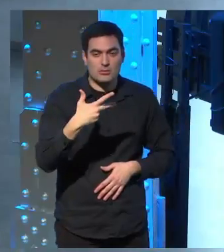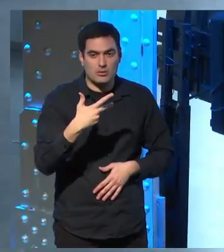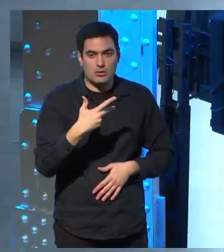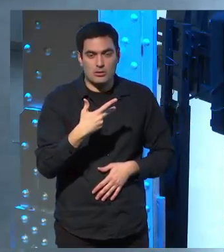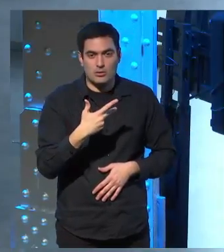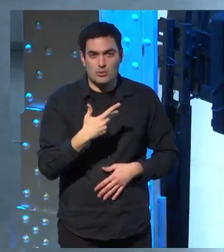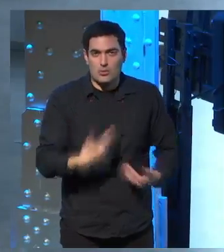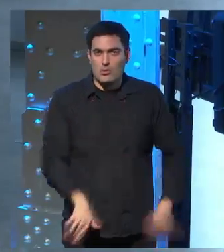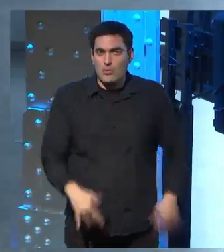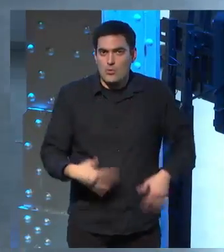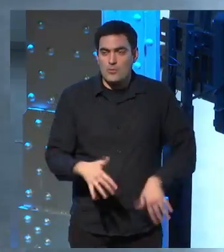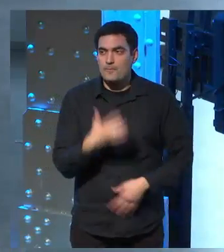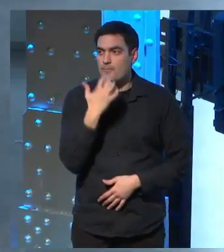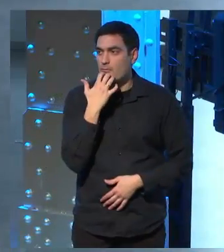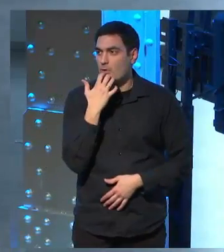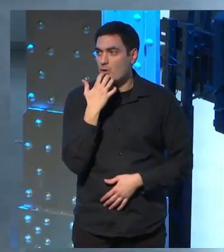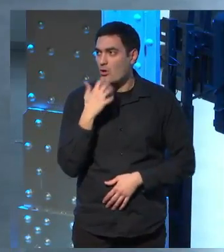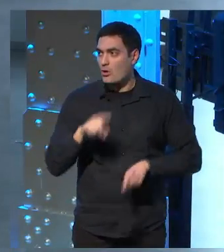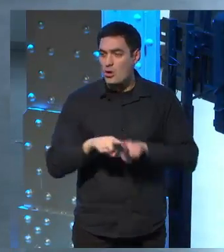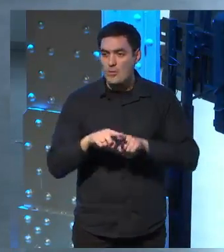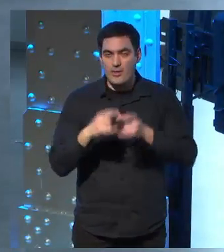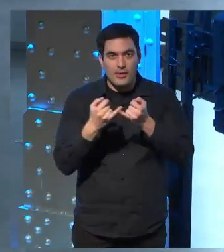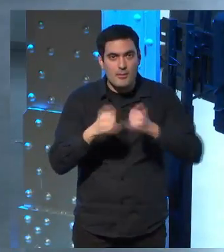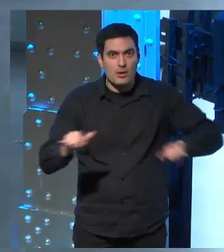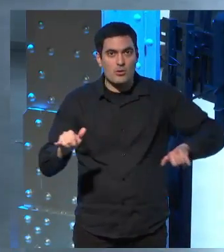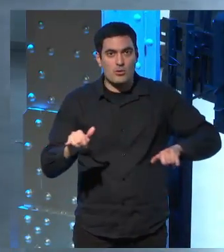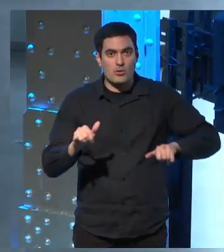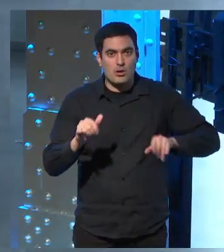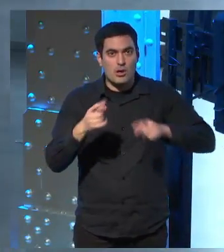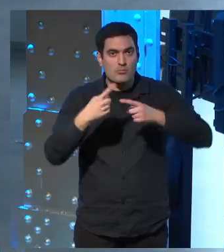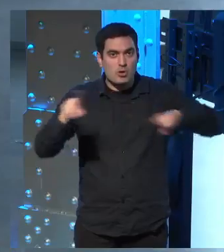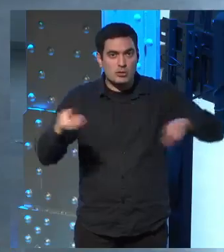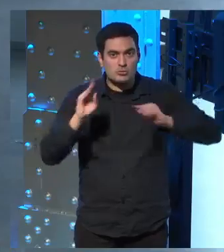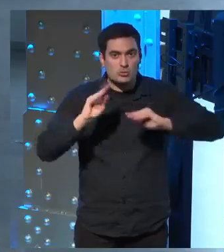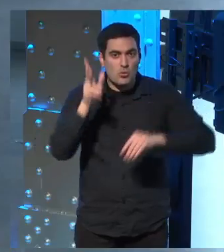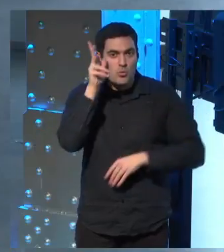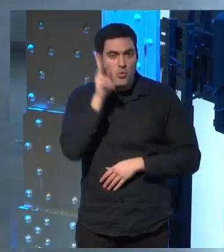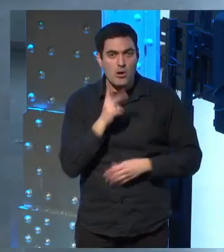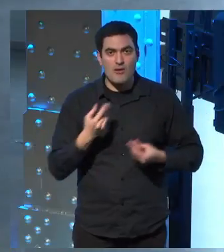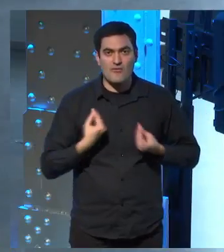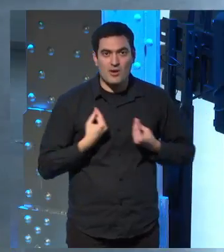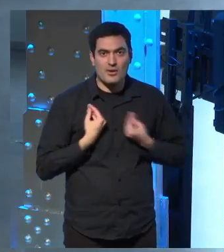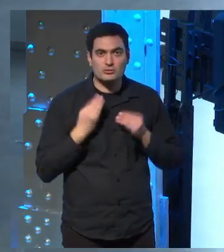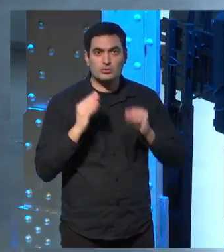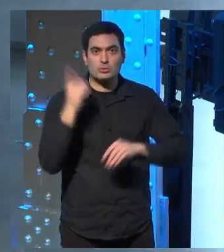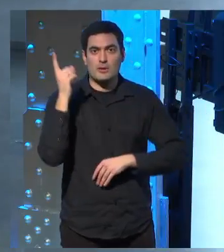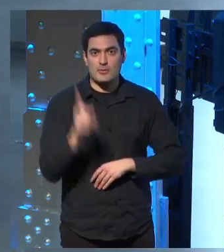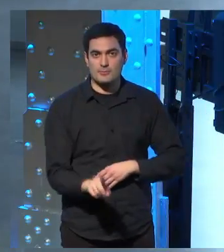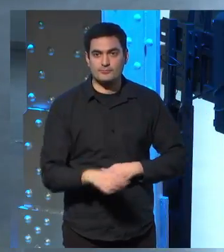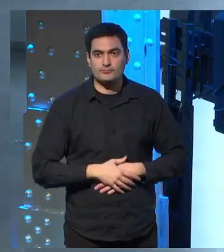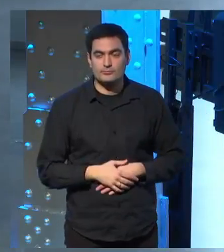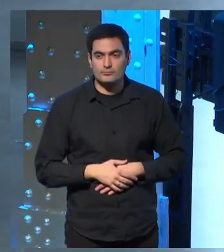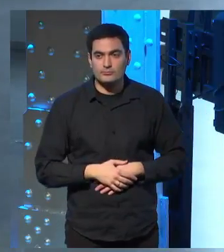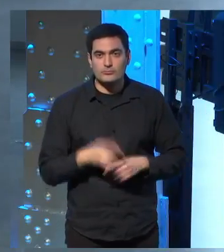De que son como una celebración del lujo de la música y del lujo de la vida, ¿no? Y